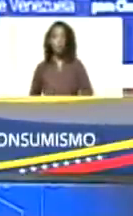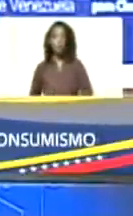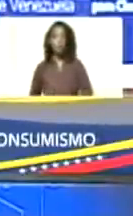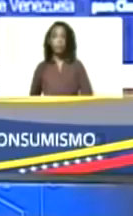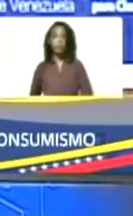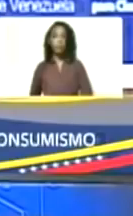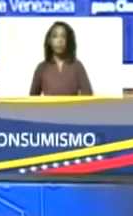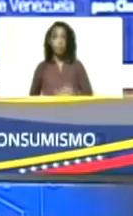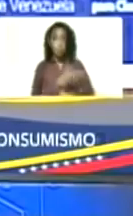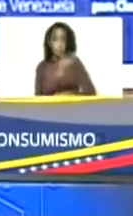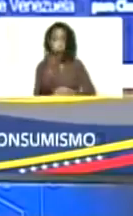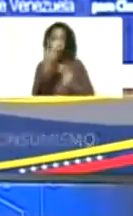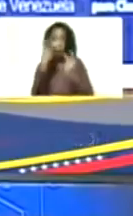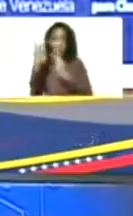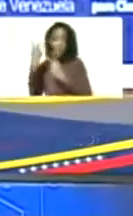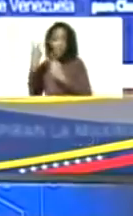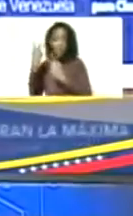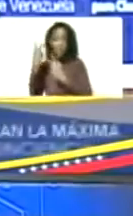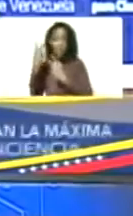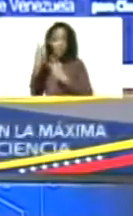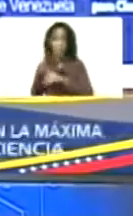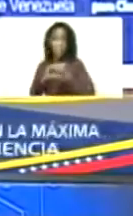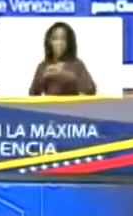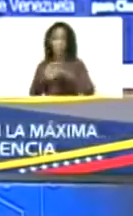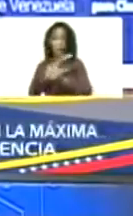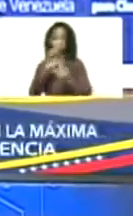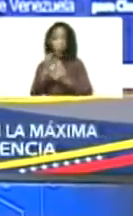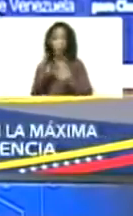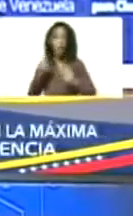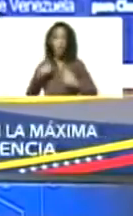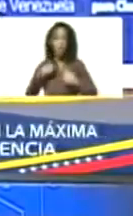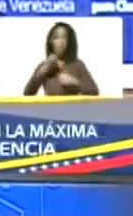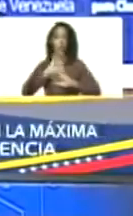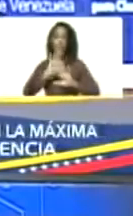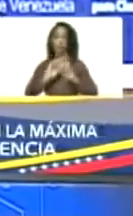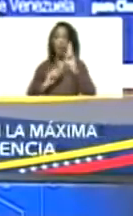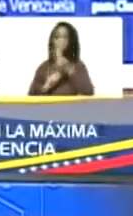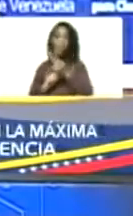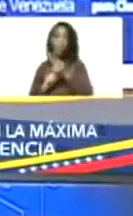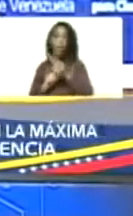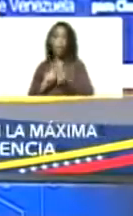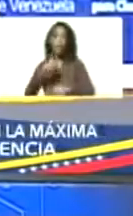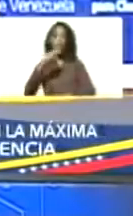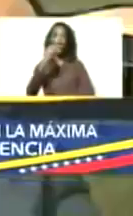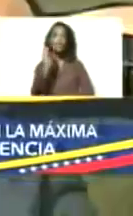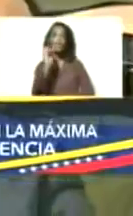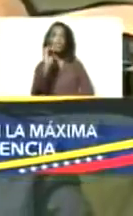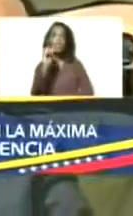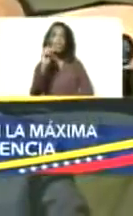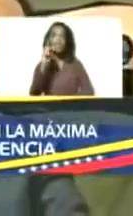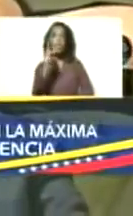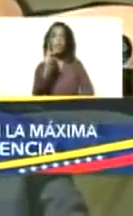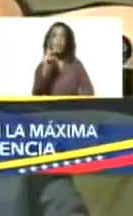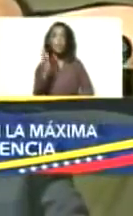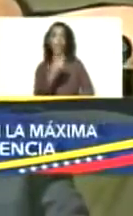¿Tú los has visto, Ernesto? Yo los he visto por TikTok.